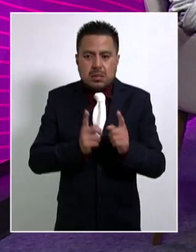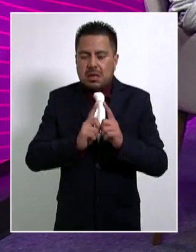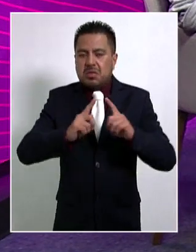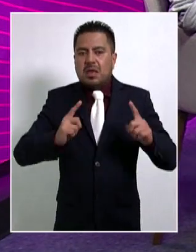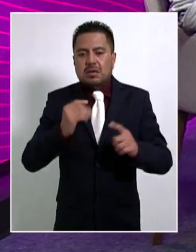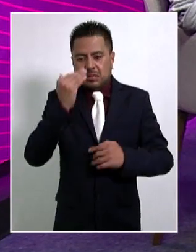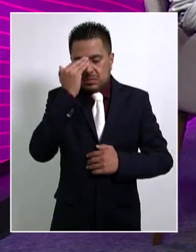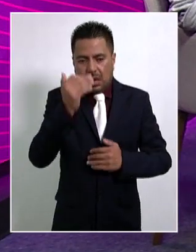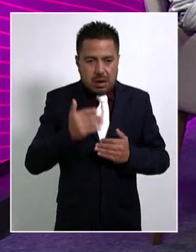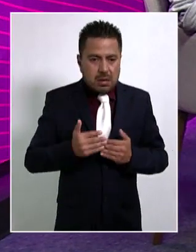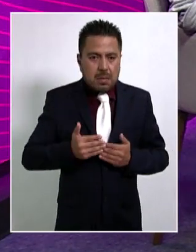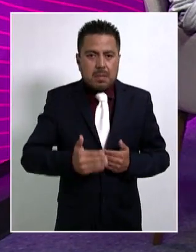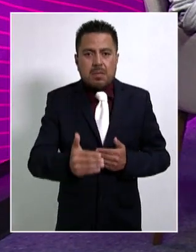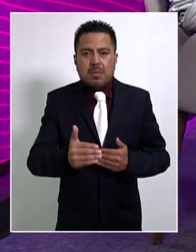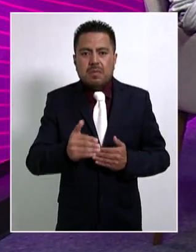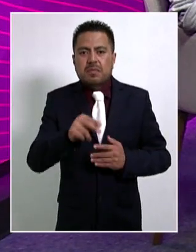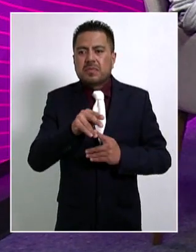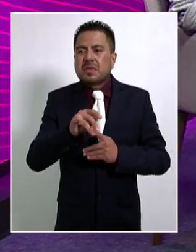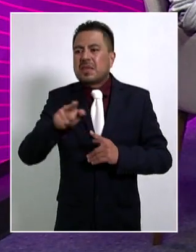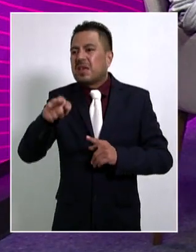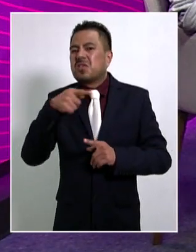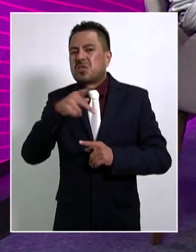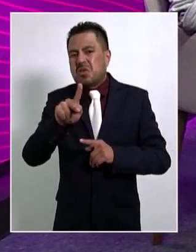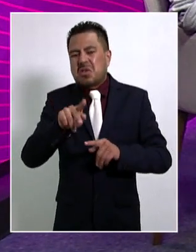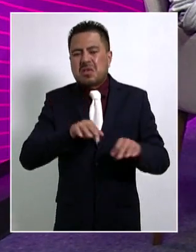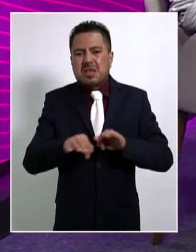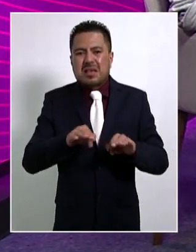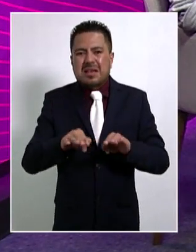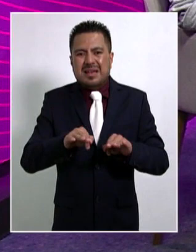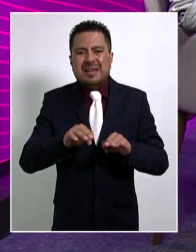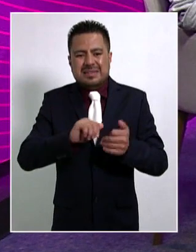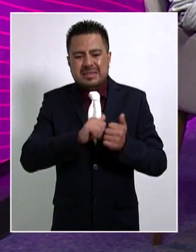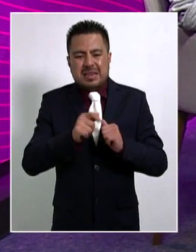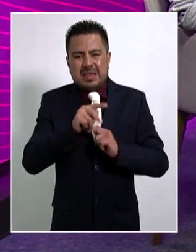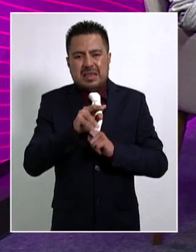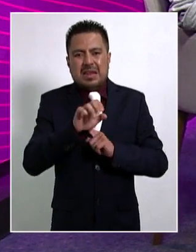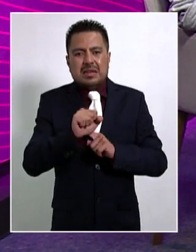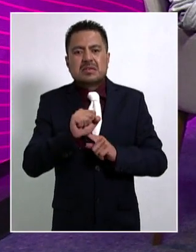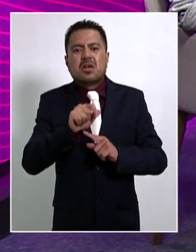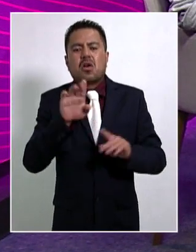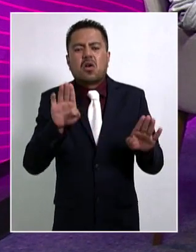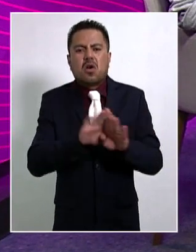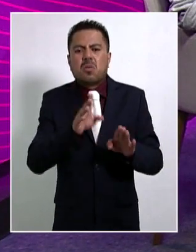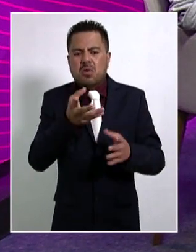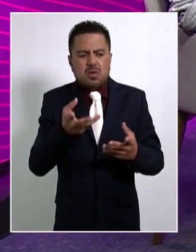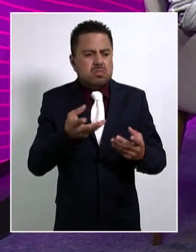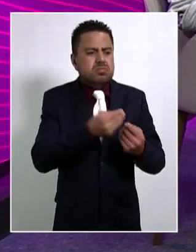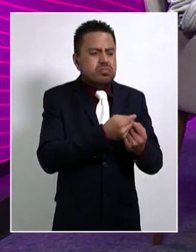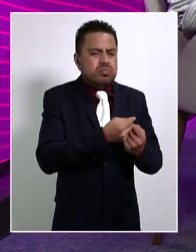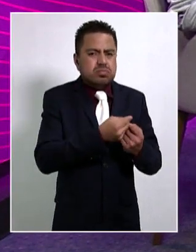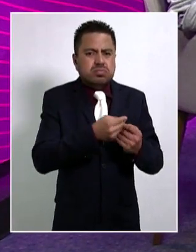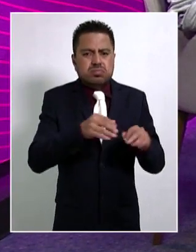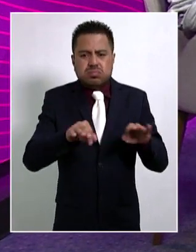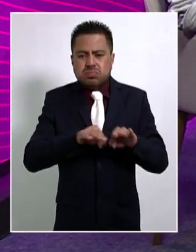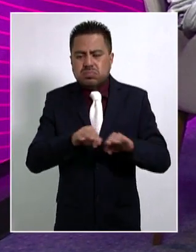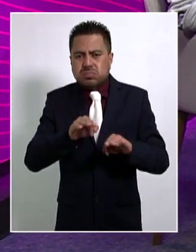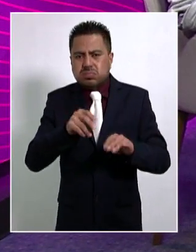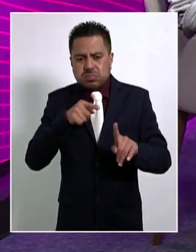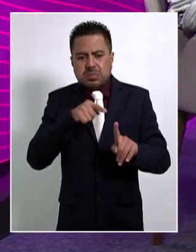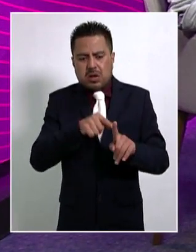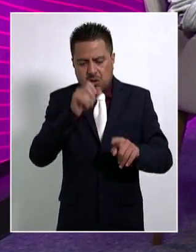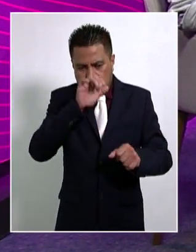su tiempo? Entonces, Nathan, en tu trabajo desde Jauría Trans, ¿cómo contribuyen ustedes a la transformación de esos